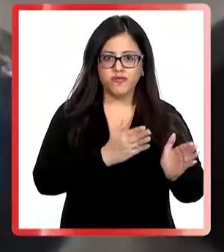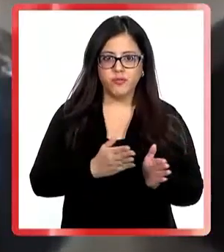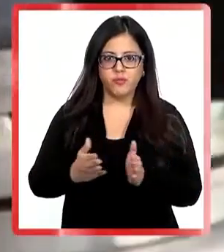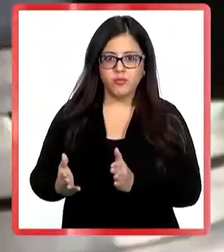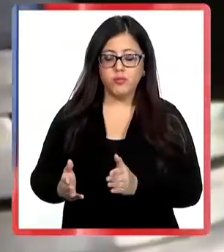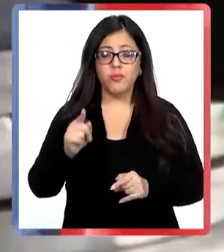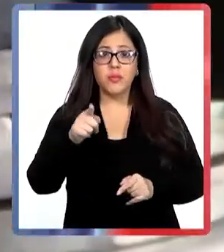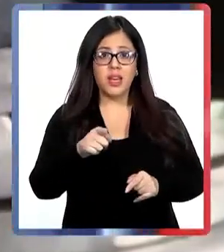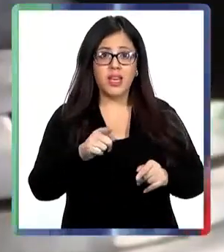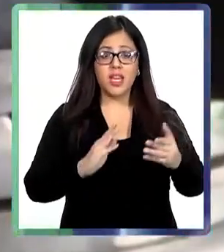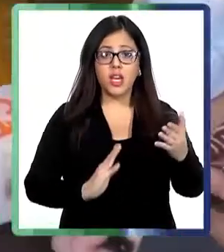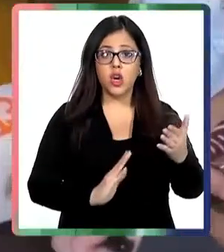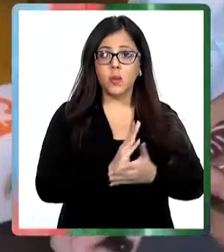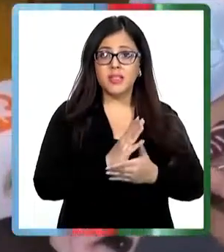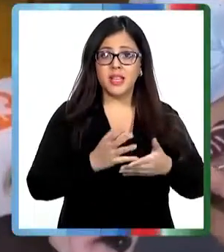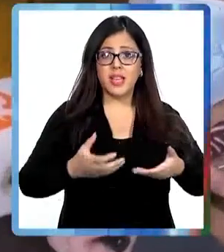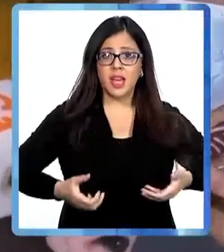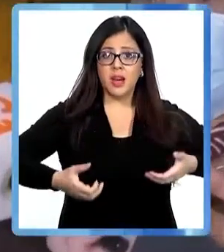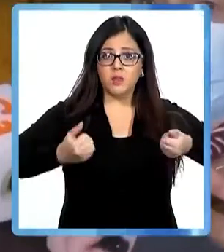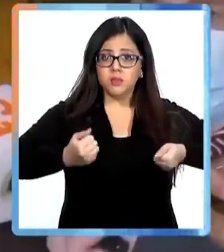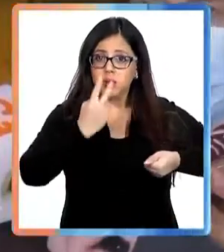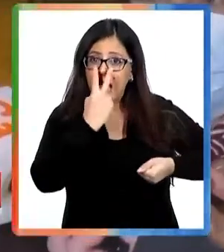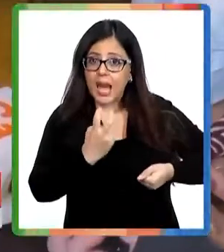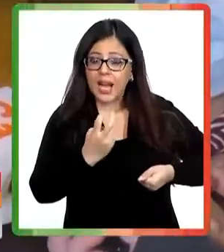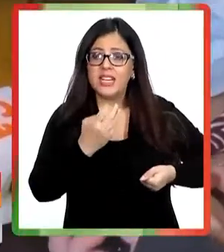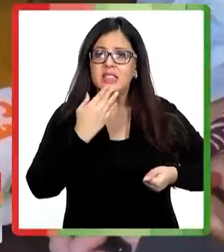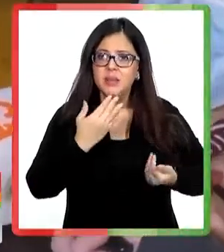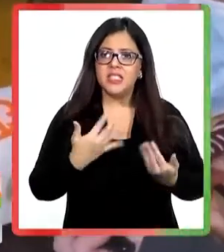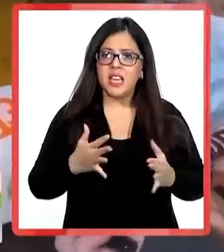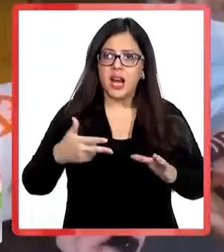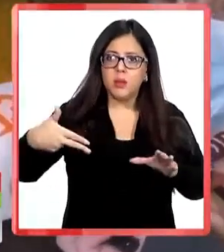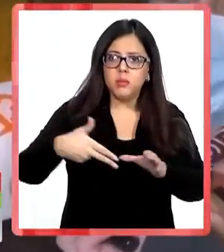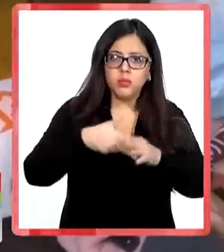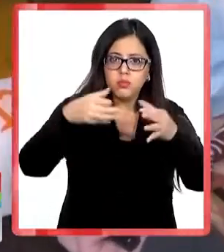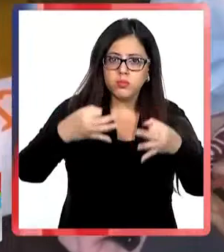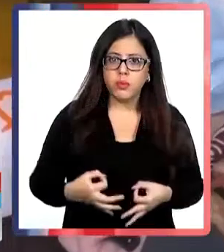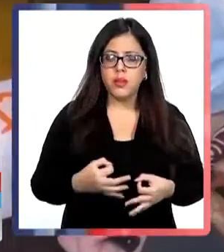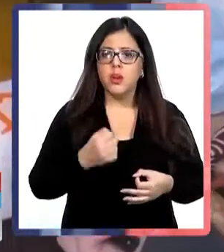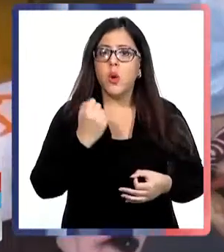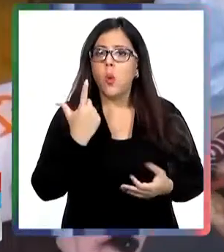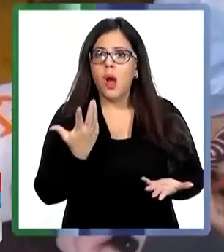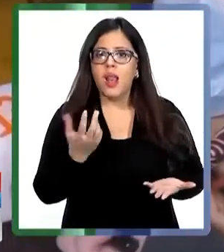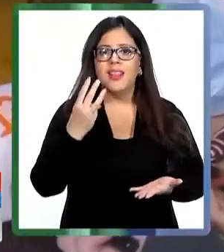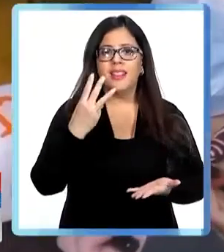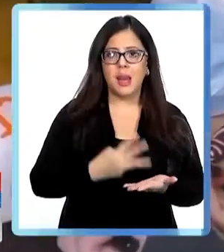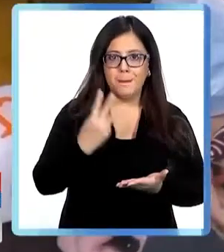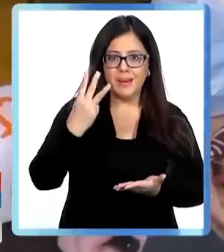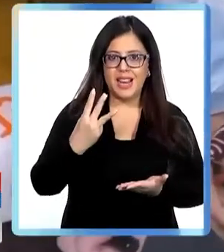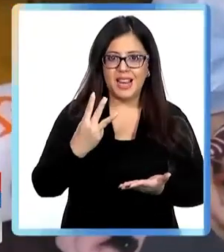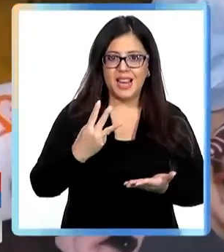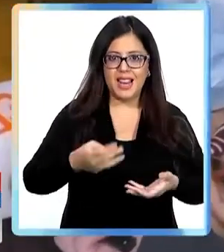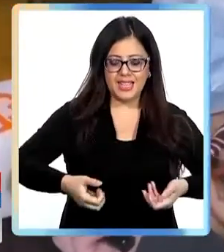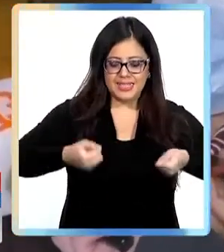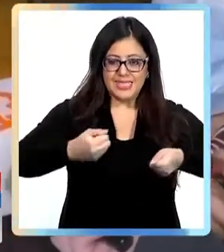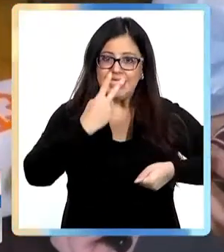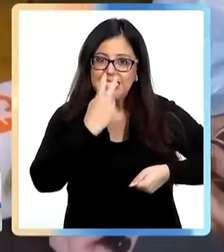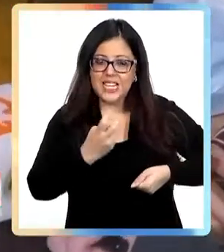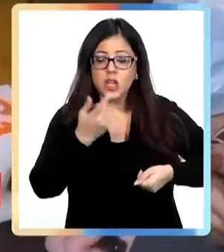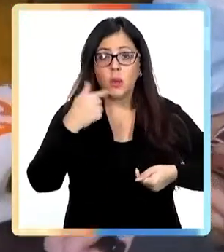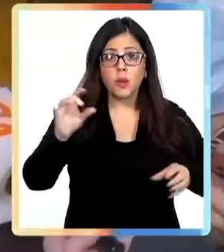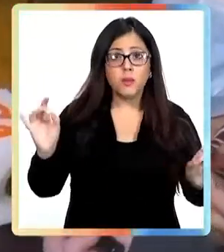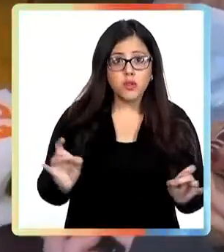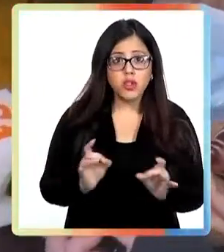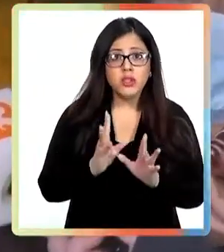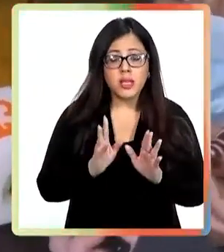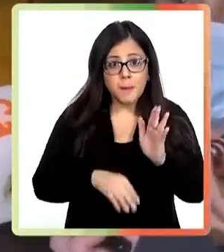cilindros posibles y con el llenado real. Los cilindros posibles son 3.000 cilindros. Pero si pudiésemos